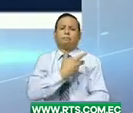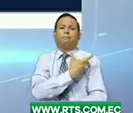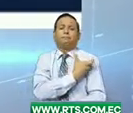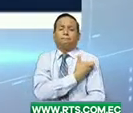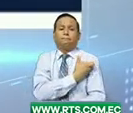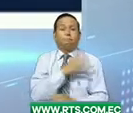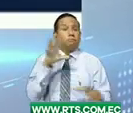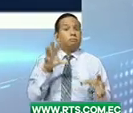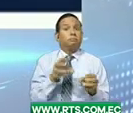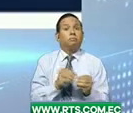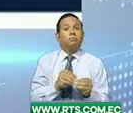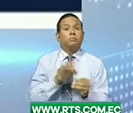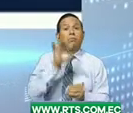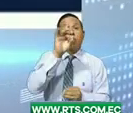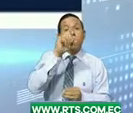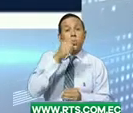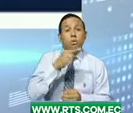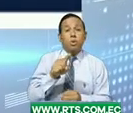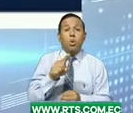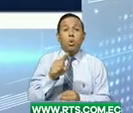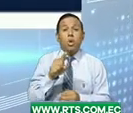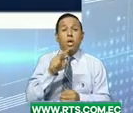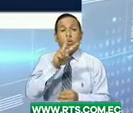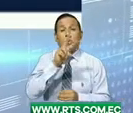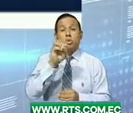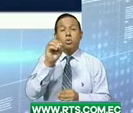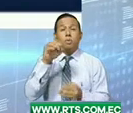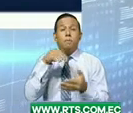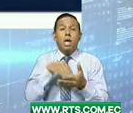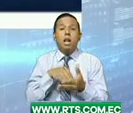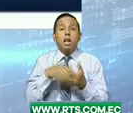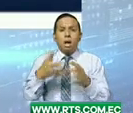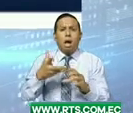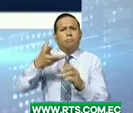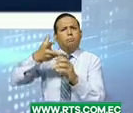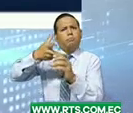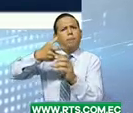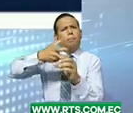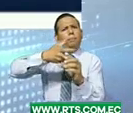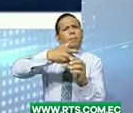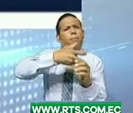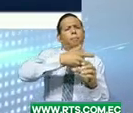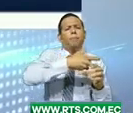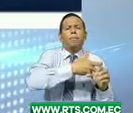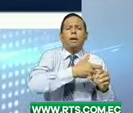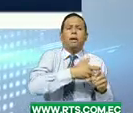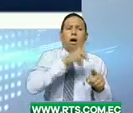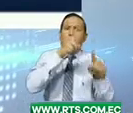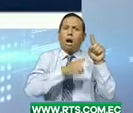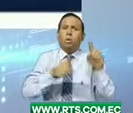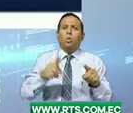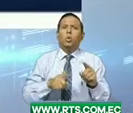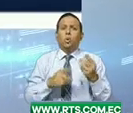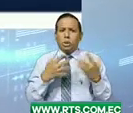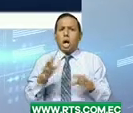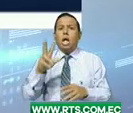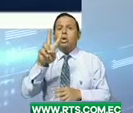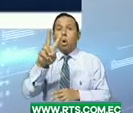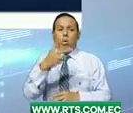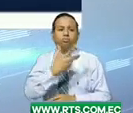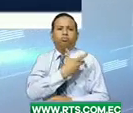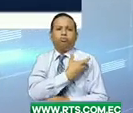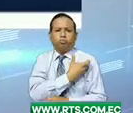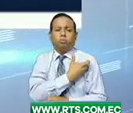aplicado 8.200.000 dosis. De estas, el número de personas que ya tienen las dos dosis son 1.9 millones y